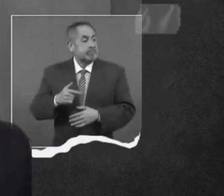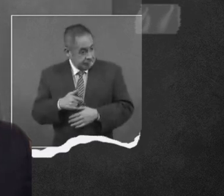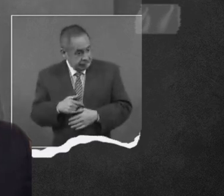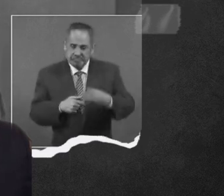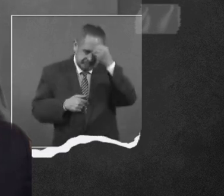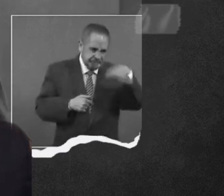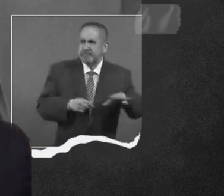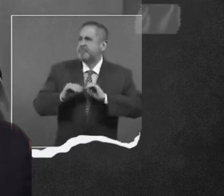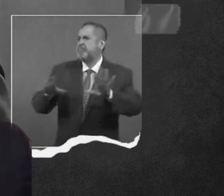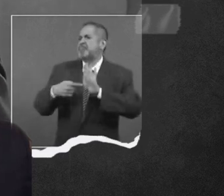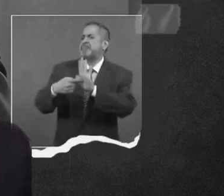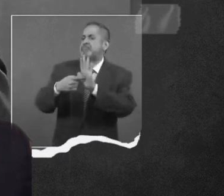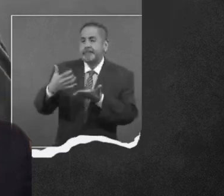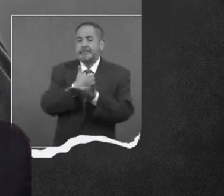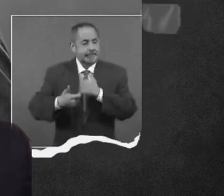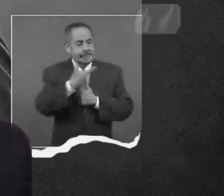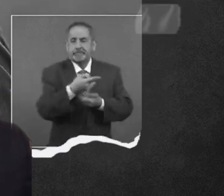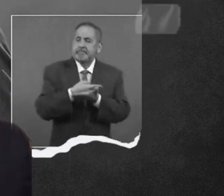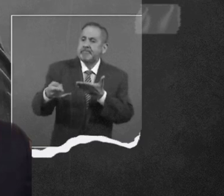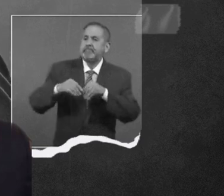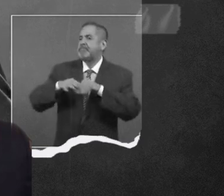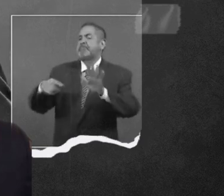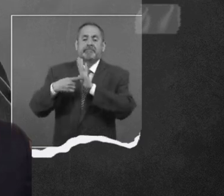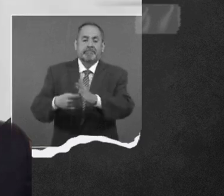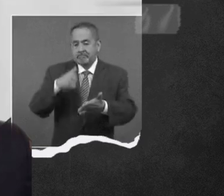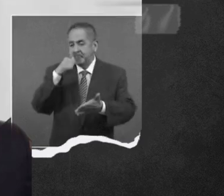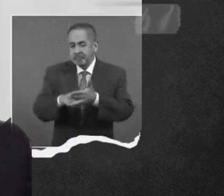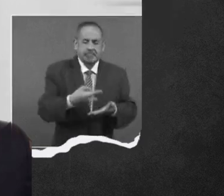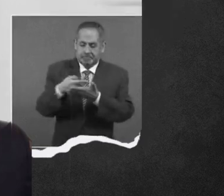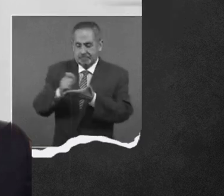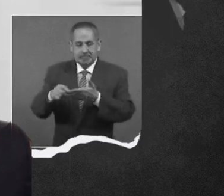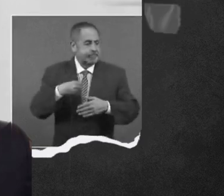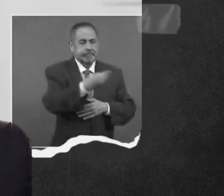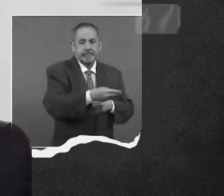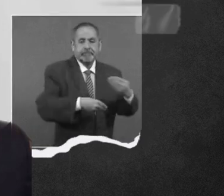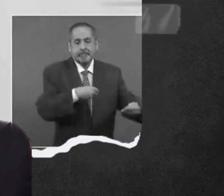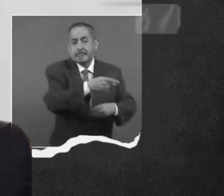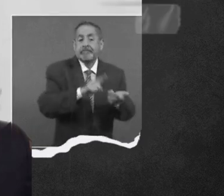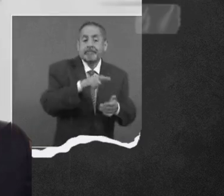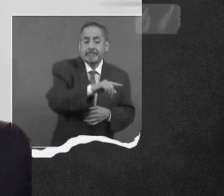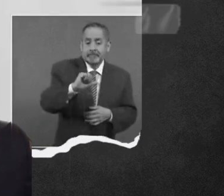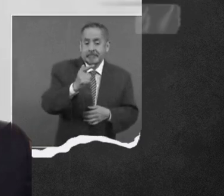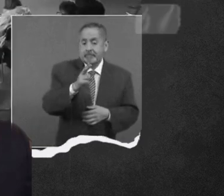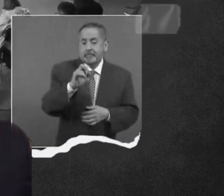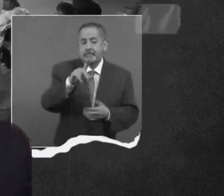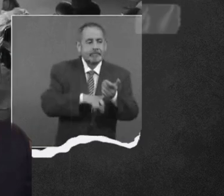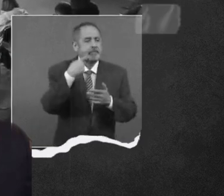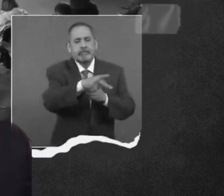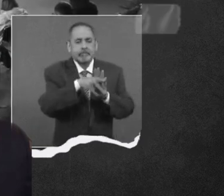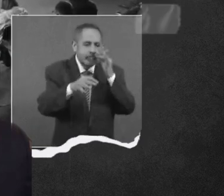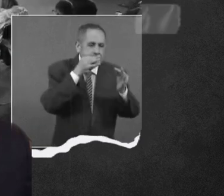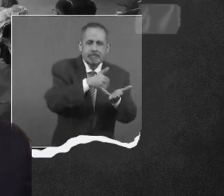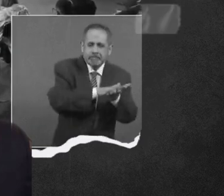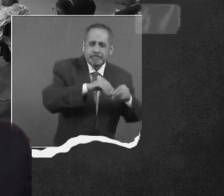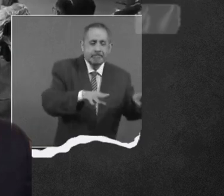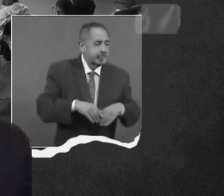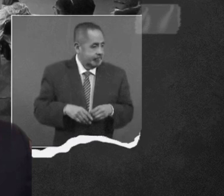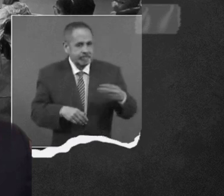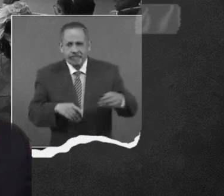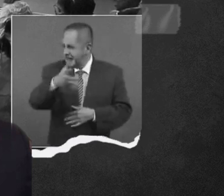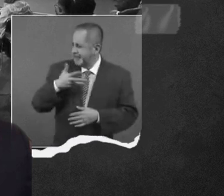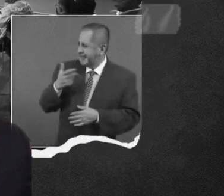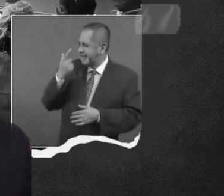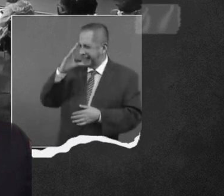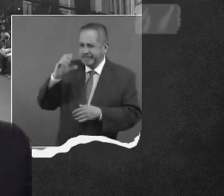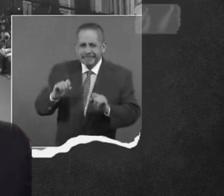conocer cheques y cartas donde le pedí dinero para sus publicaciones No